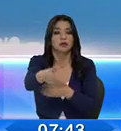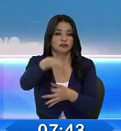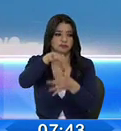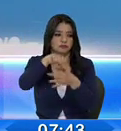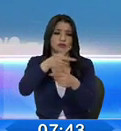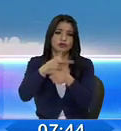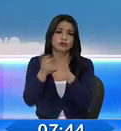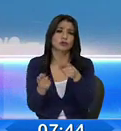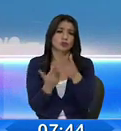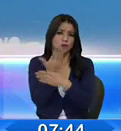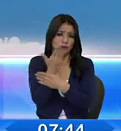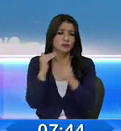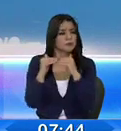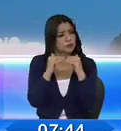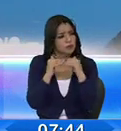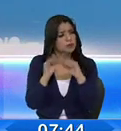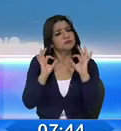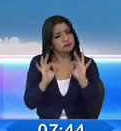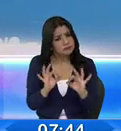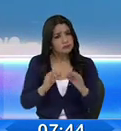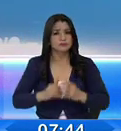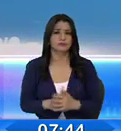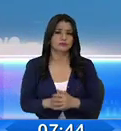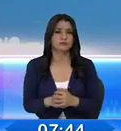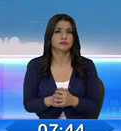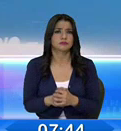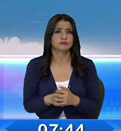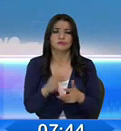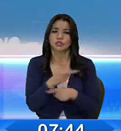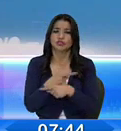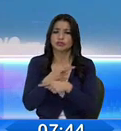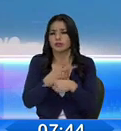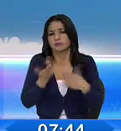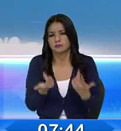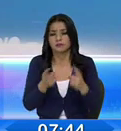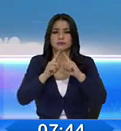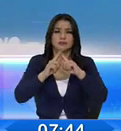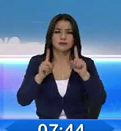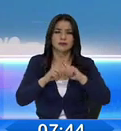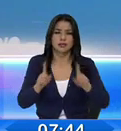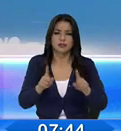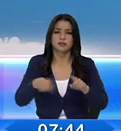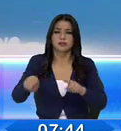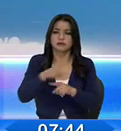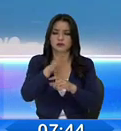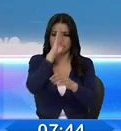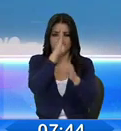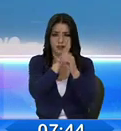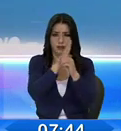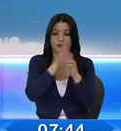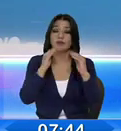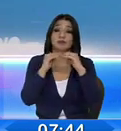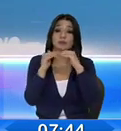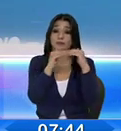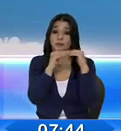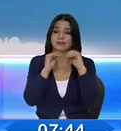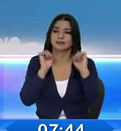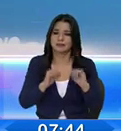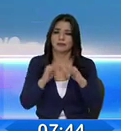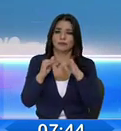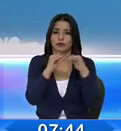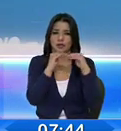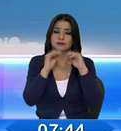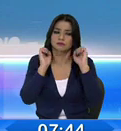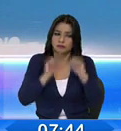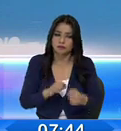nuevo es un consejo democrático es un consejo que tiene diferentes visiones dentro de la democracia obviamente que puede